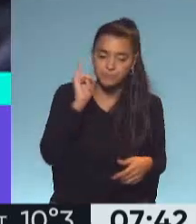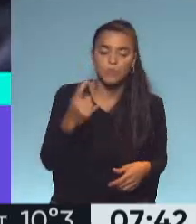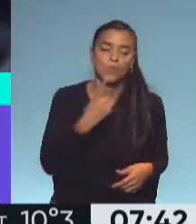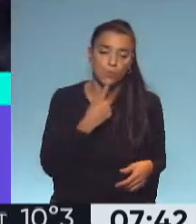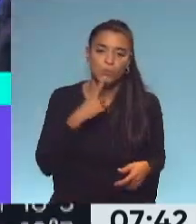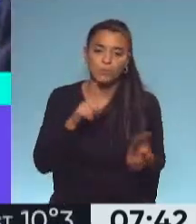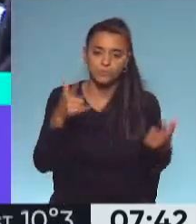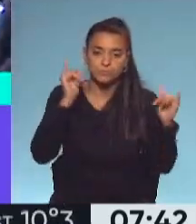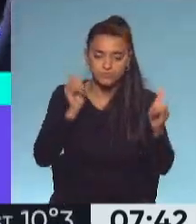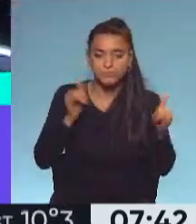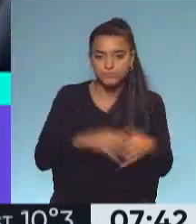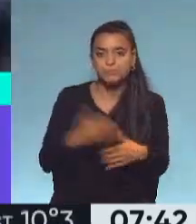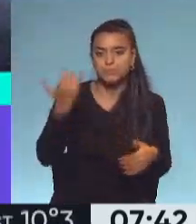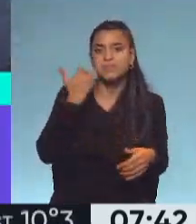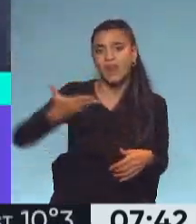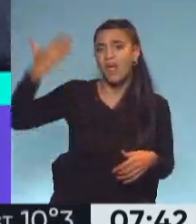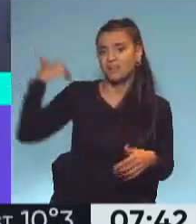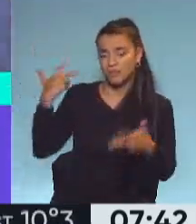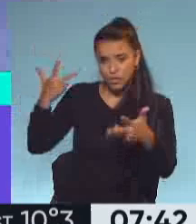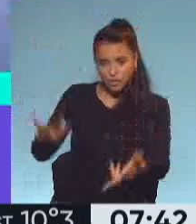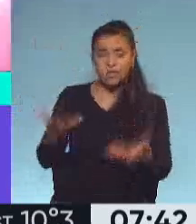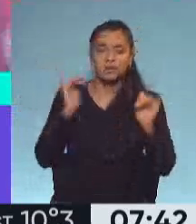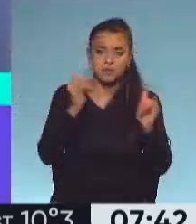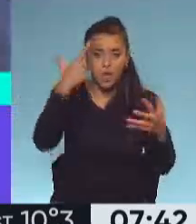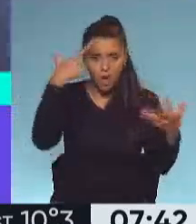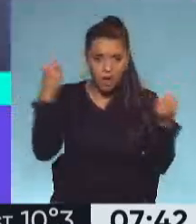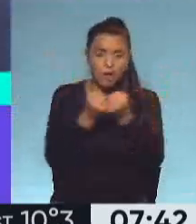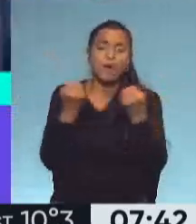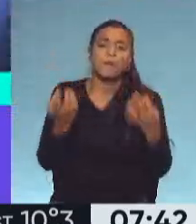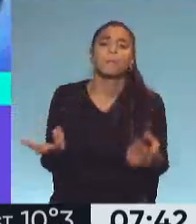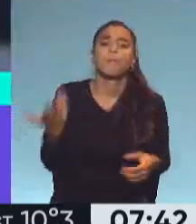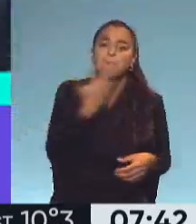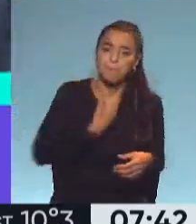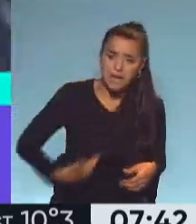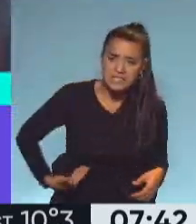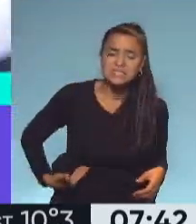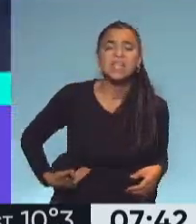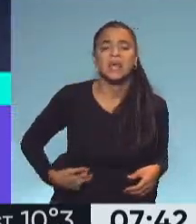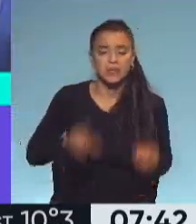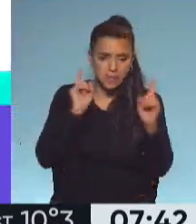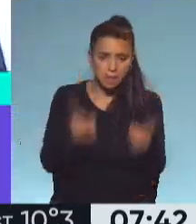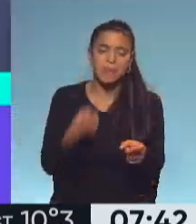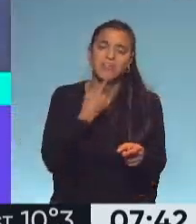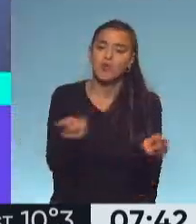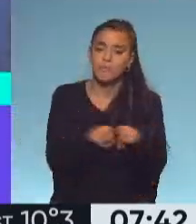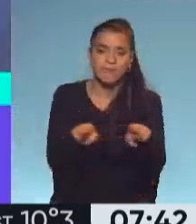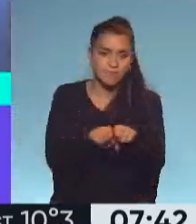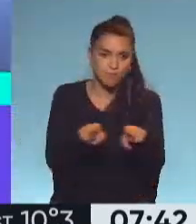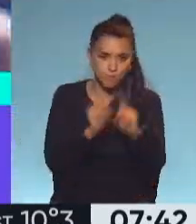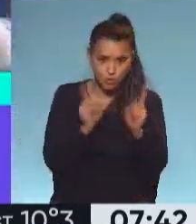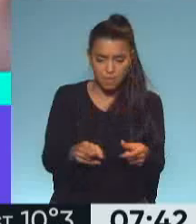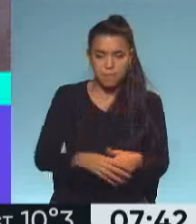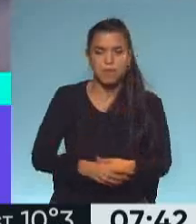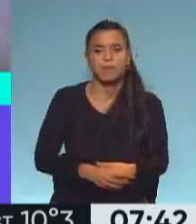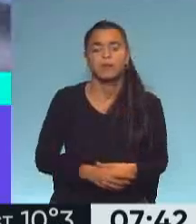Papa lo ha expresado antes y por supuesto de conciencia, porque el presidente también lo ha ratificado.